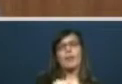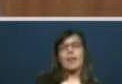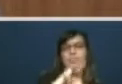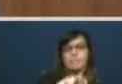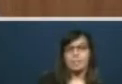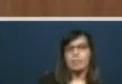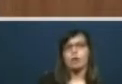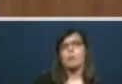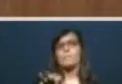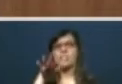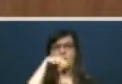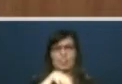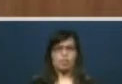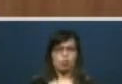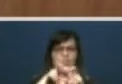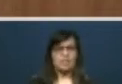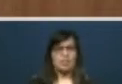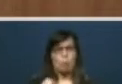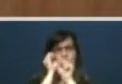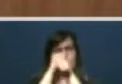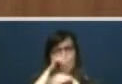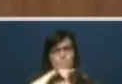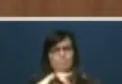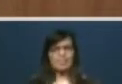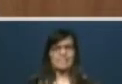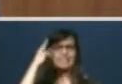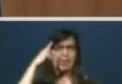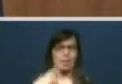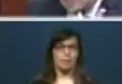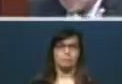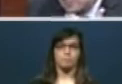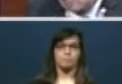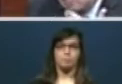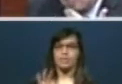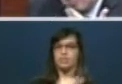investigación biomédica de salamanca señorías